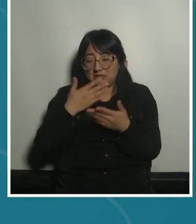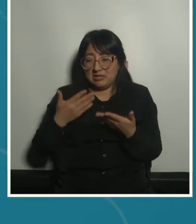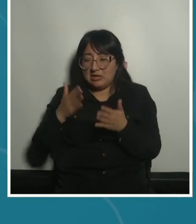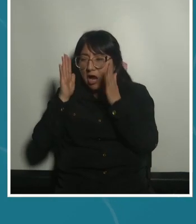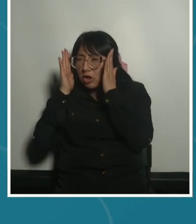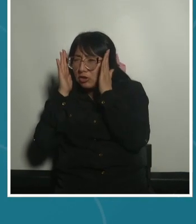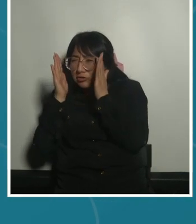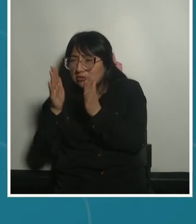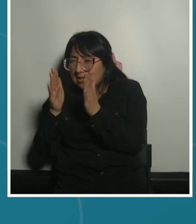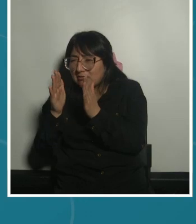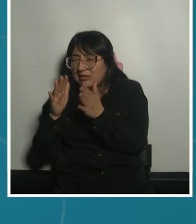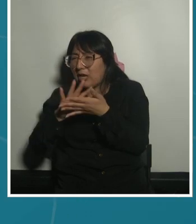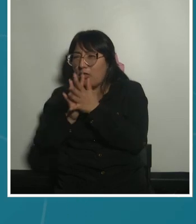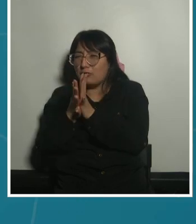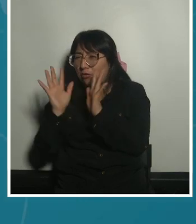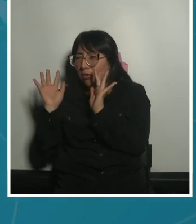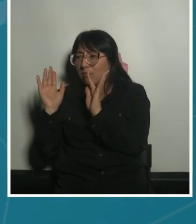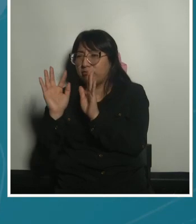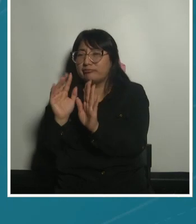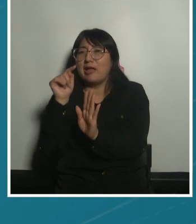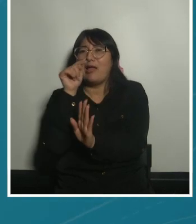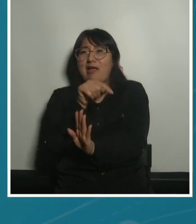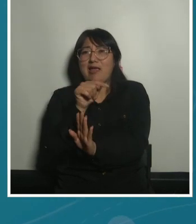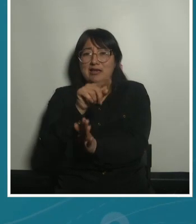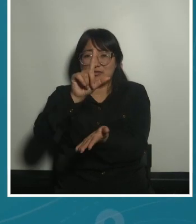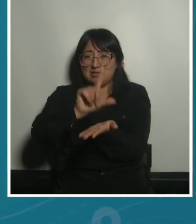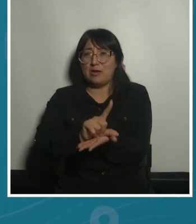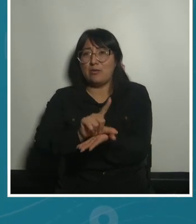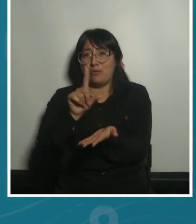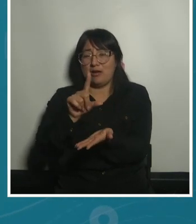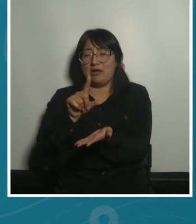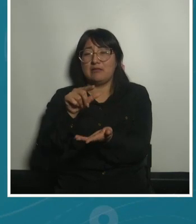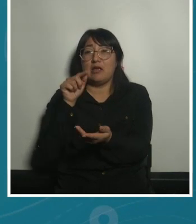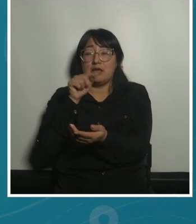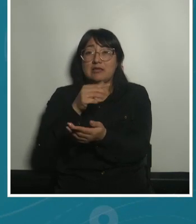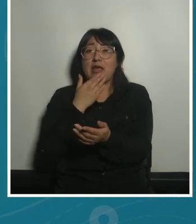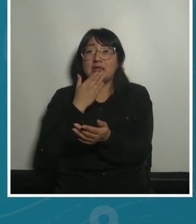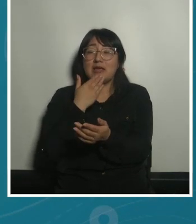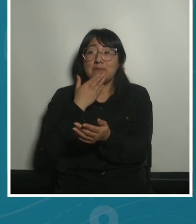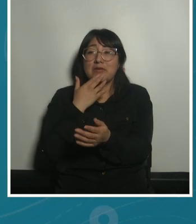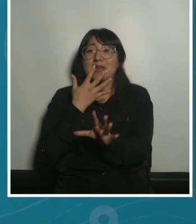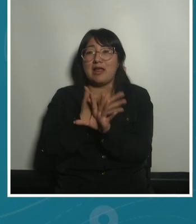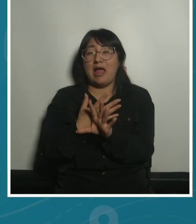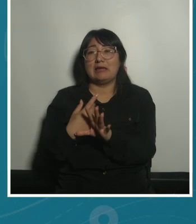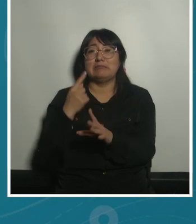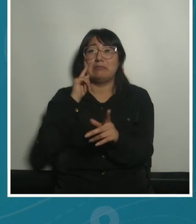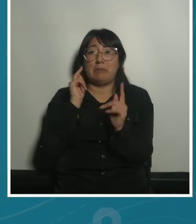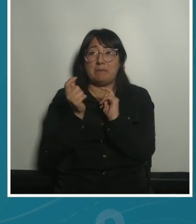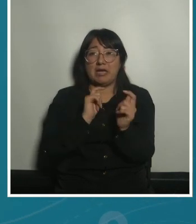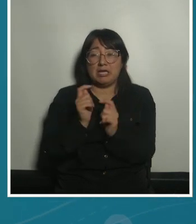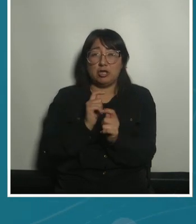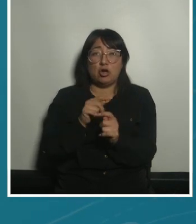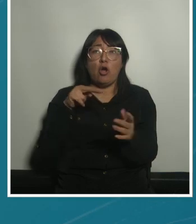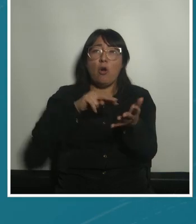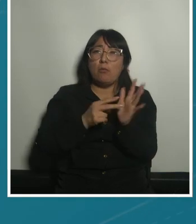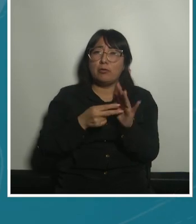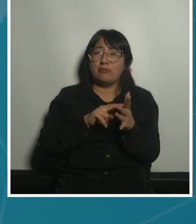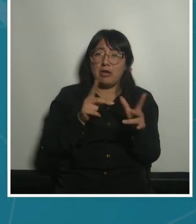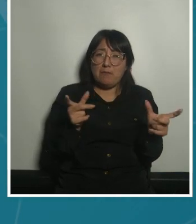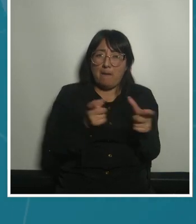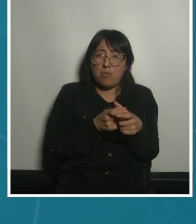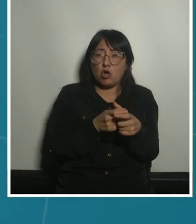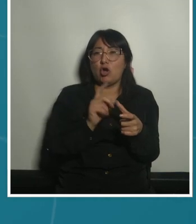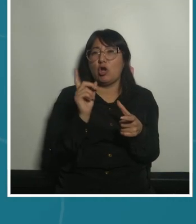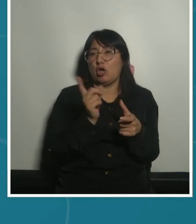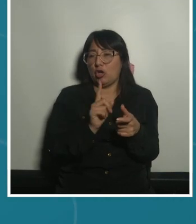concentrando nuestros conglomerados urbanos en estos espacios donde también se construye el riesgo. No es un problema poco, no es un problema menor.